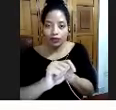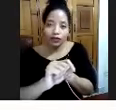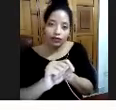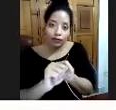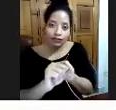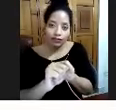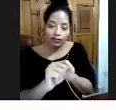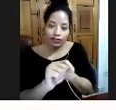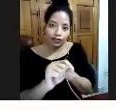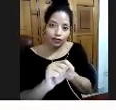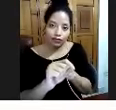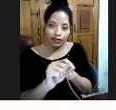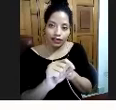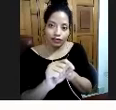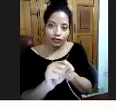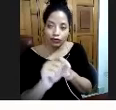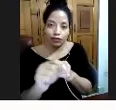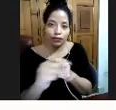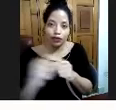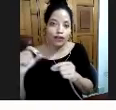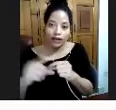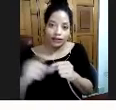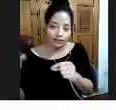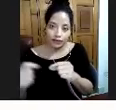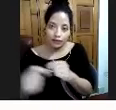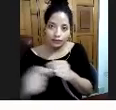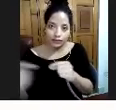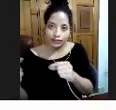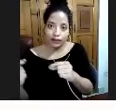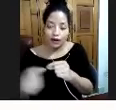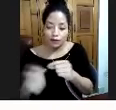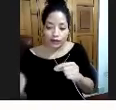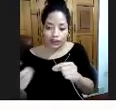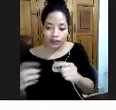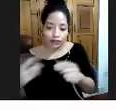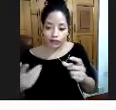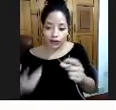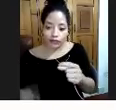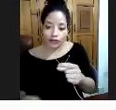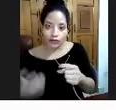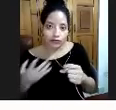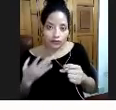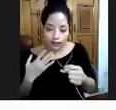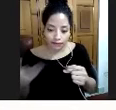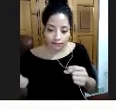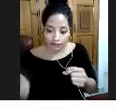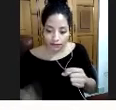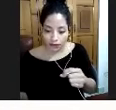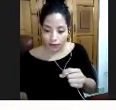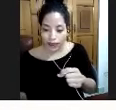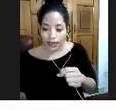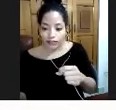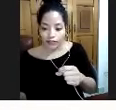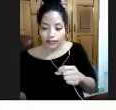¿no? Y lo puedes encontrar en YouTube. De hecho, YouTube no bloquea este tipo de contenido. porque lo asume como un tutorial,